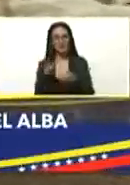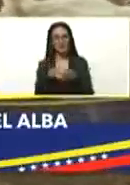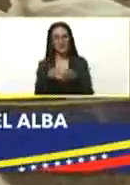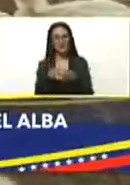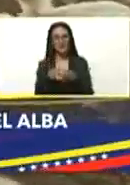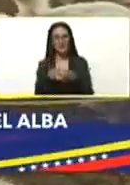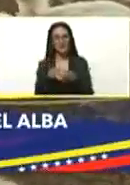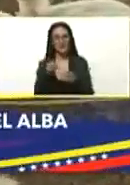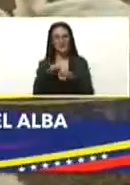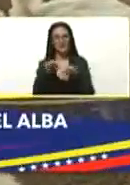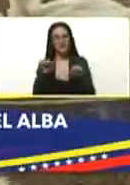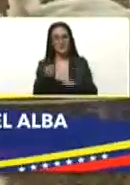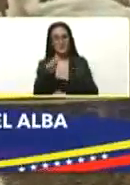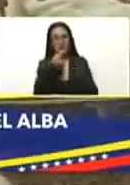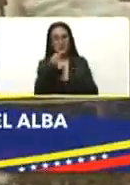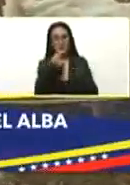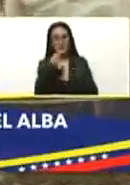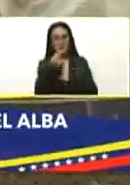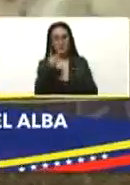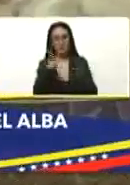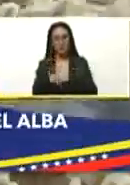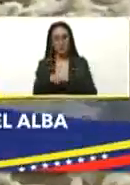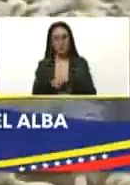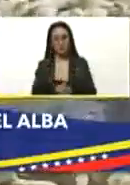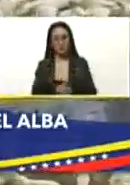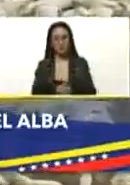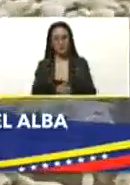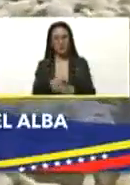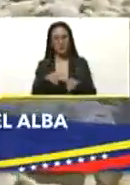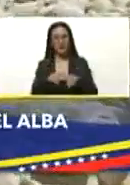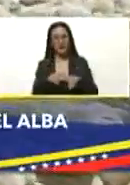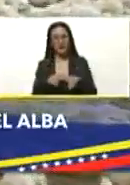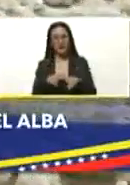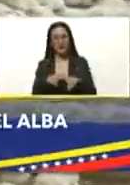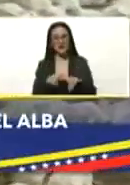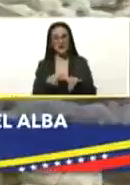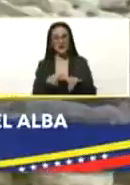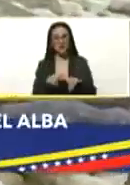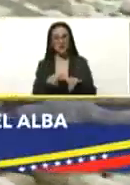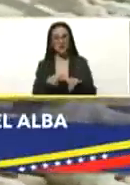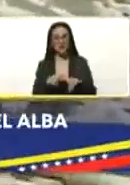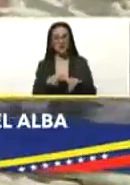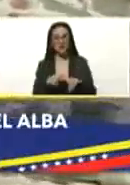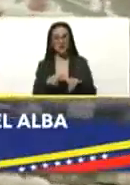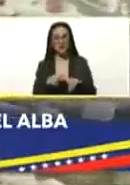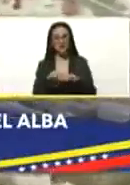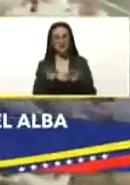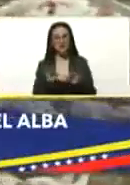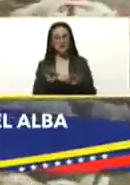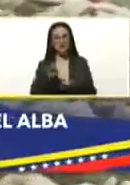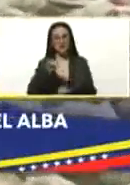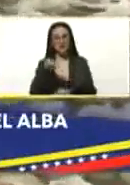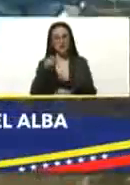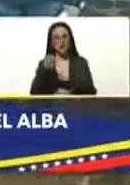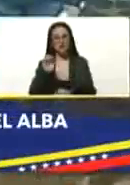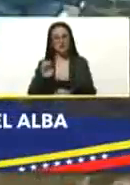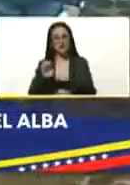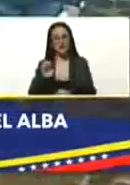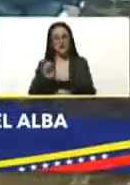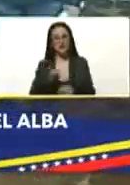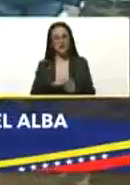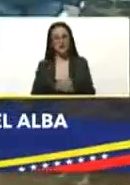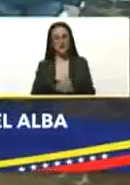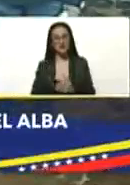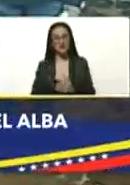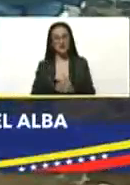y el sistema de alimentación. Aquí está el ingeniero agrónomo en producción animal, compañero José Guerra, que nos